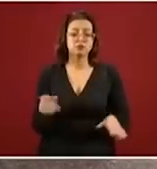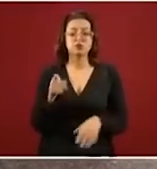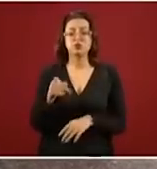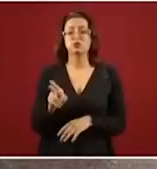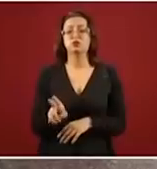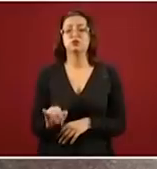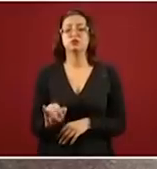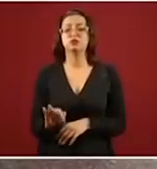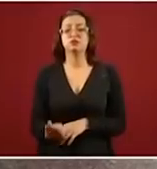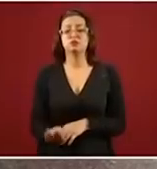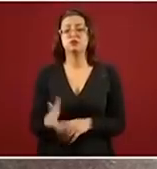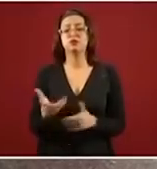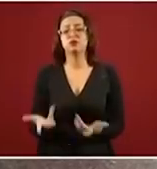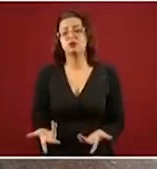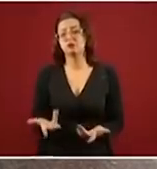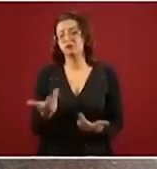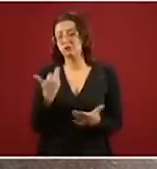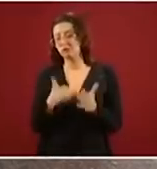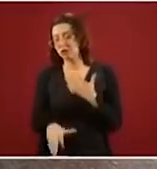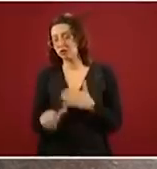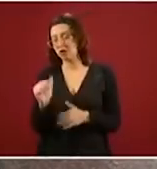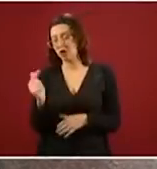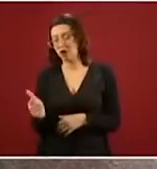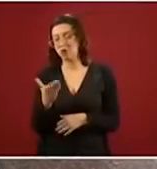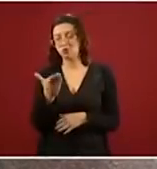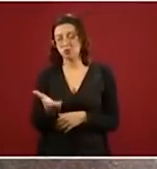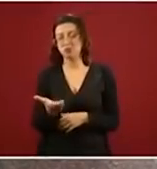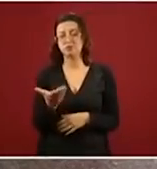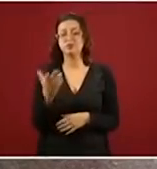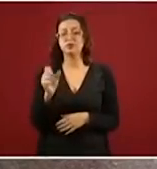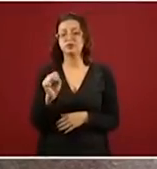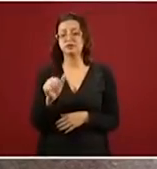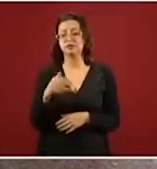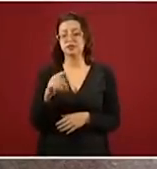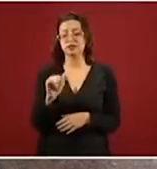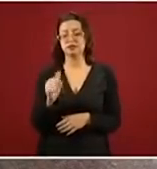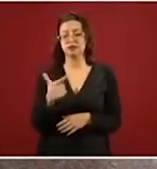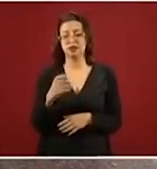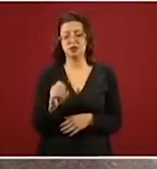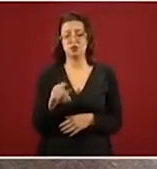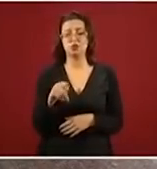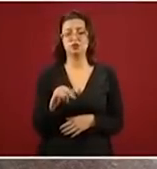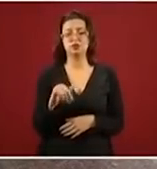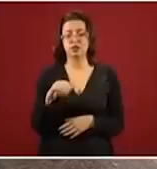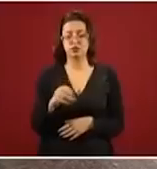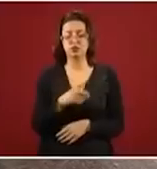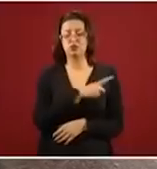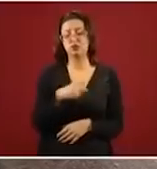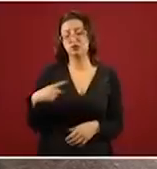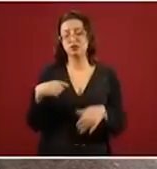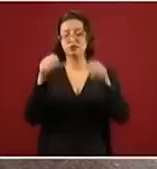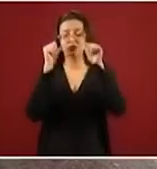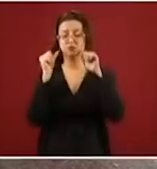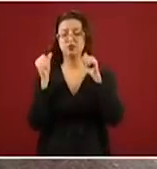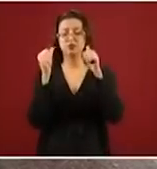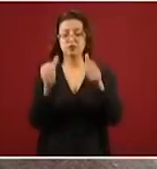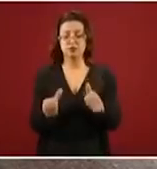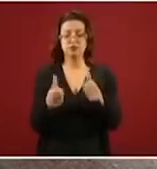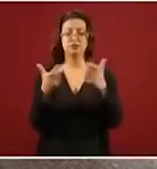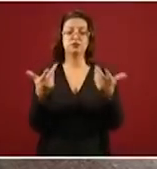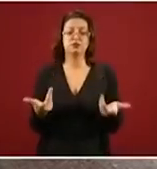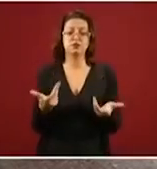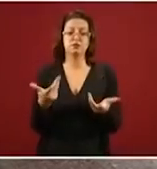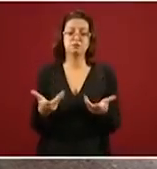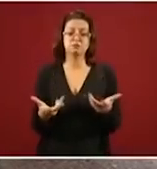inteligencia financiera y si no es así si usted le pediría a santiago nieto que que atienda este este tema y que se pueda recuperar